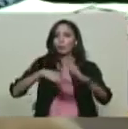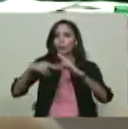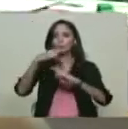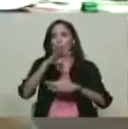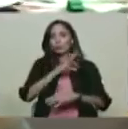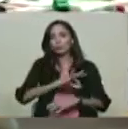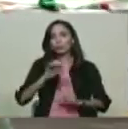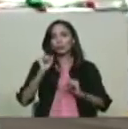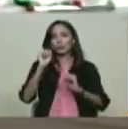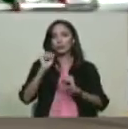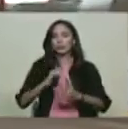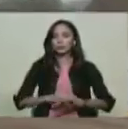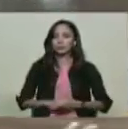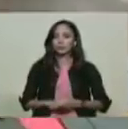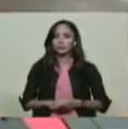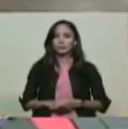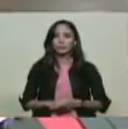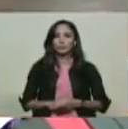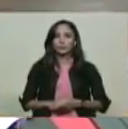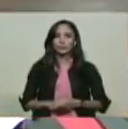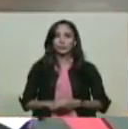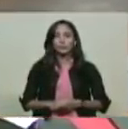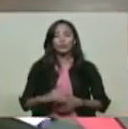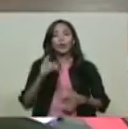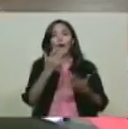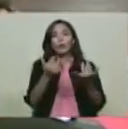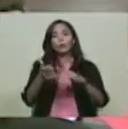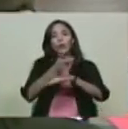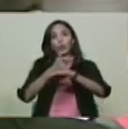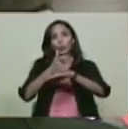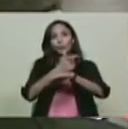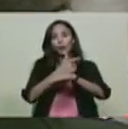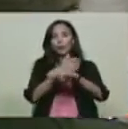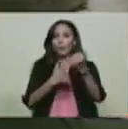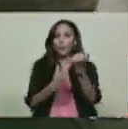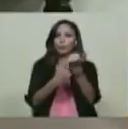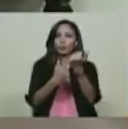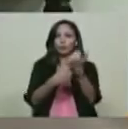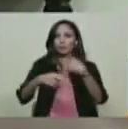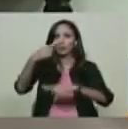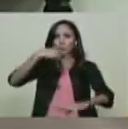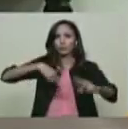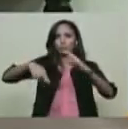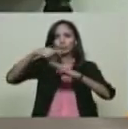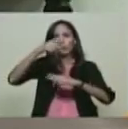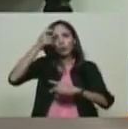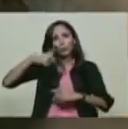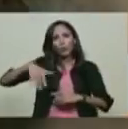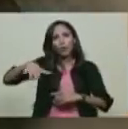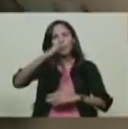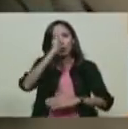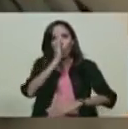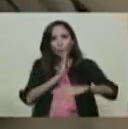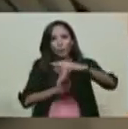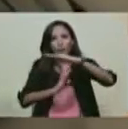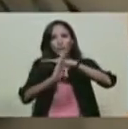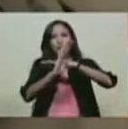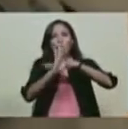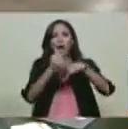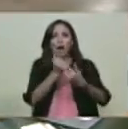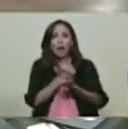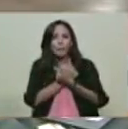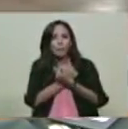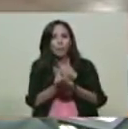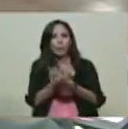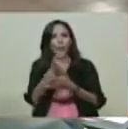socialismo. Esto solo es posible con un gobierno revolucionario del pueblo, de los humildes, para los humildes y con